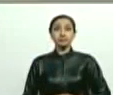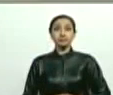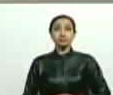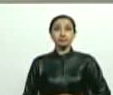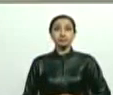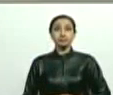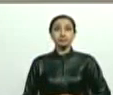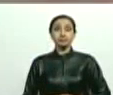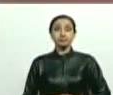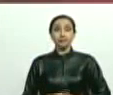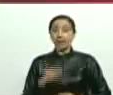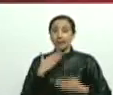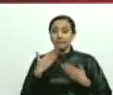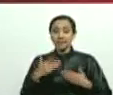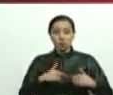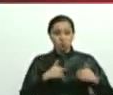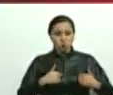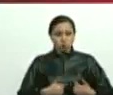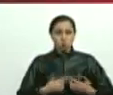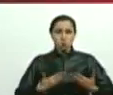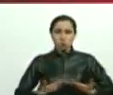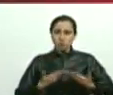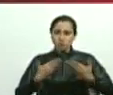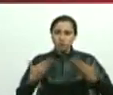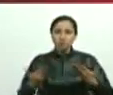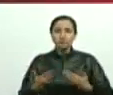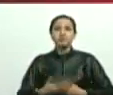Yo les pido desde mi corazón.